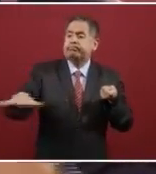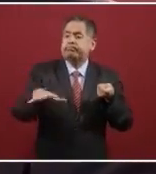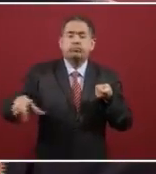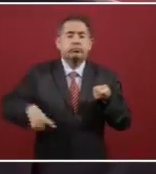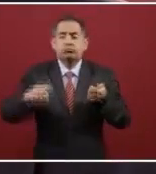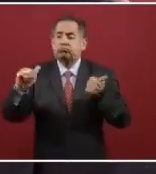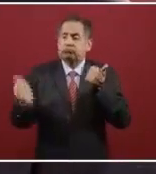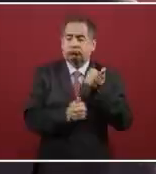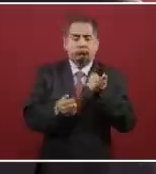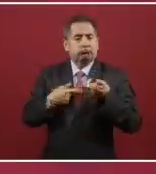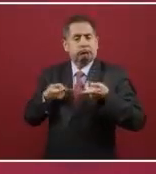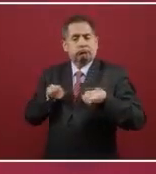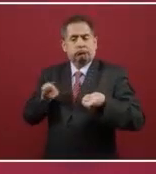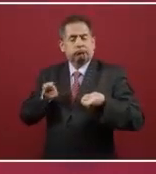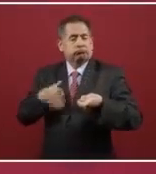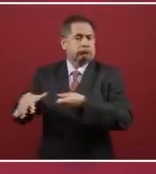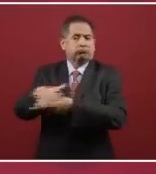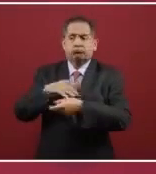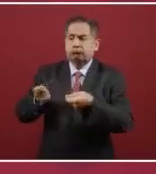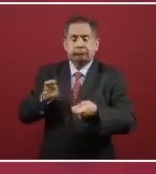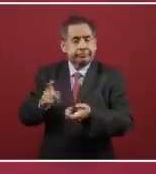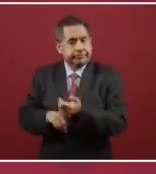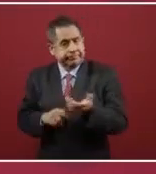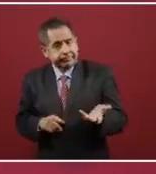tenían secuestrado al gobierno.